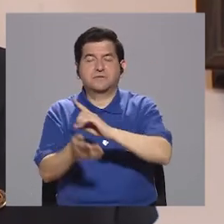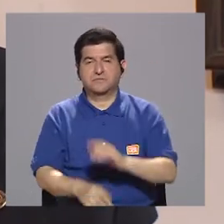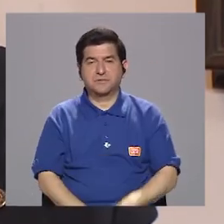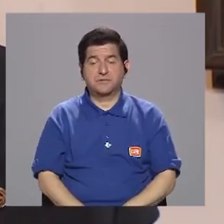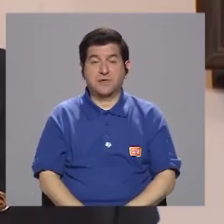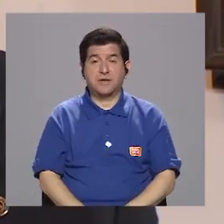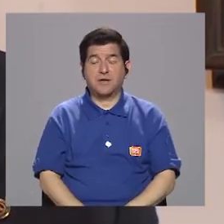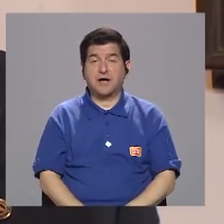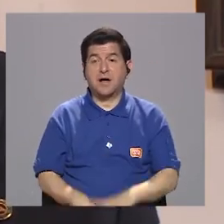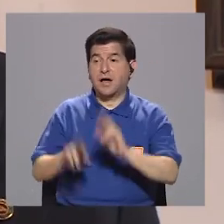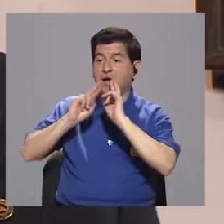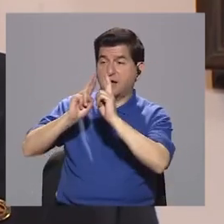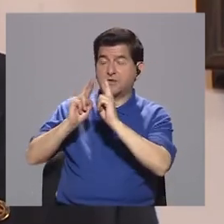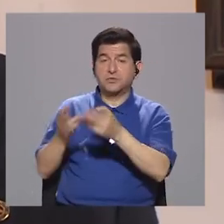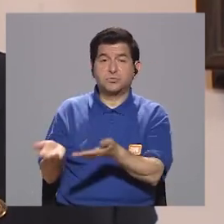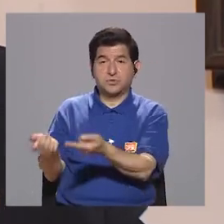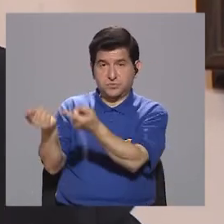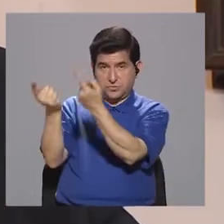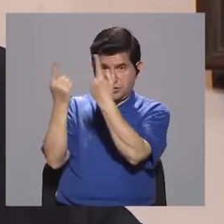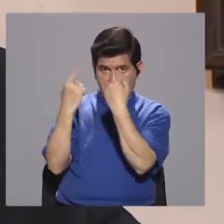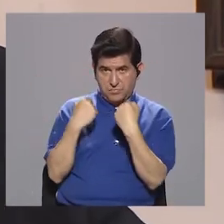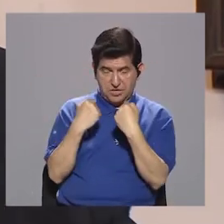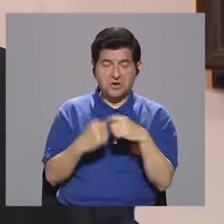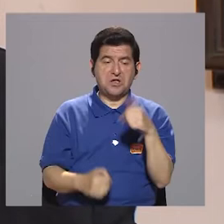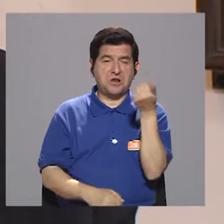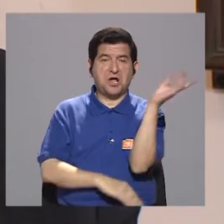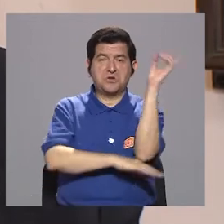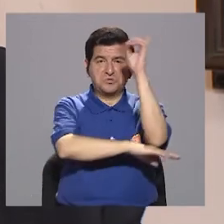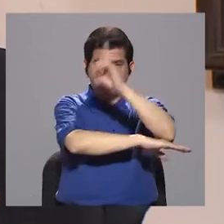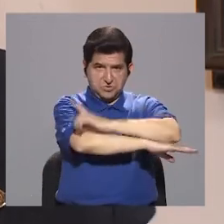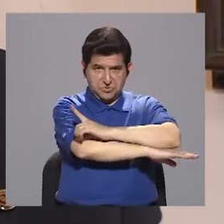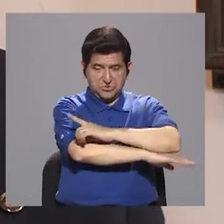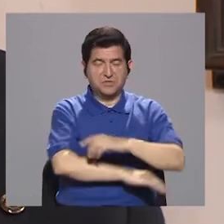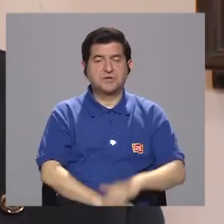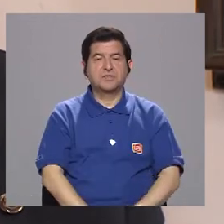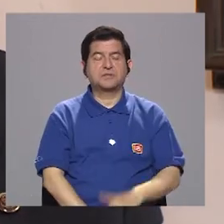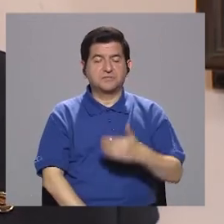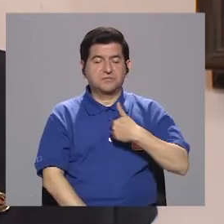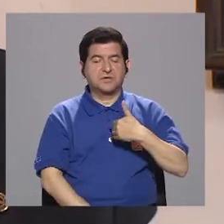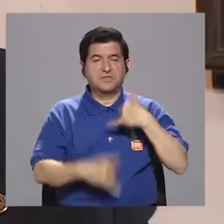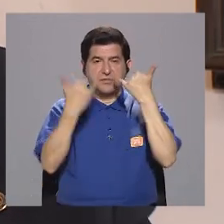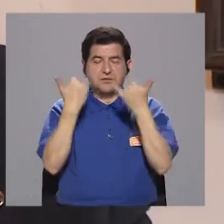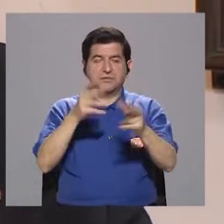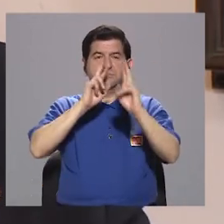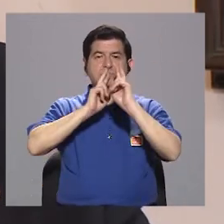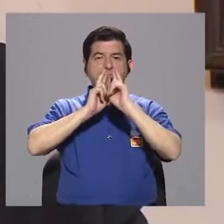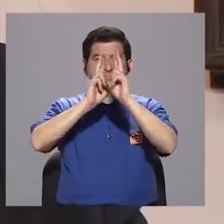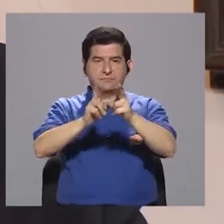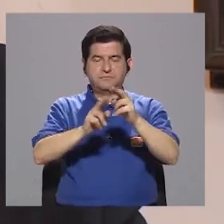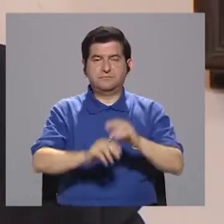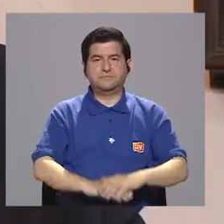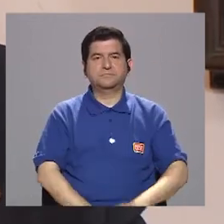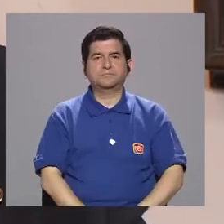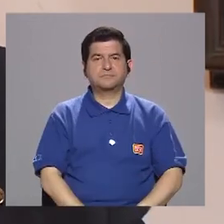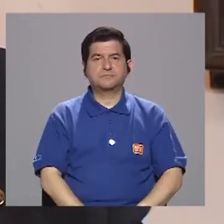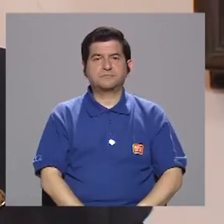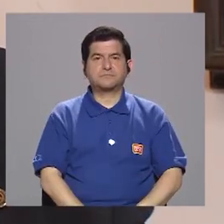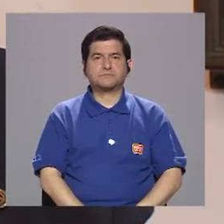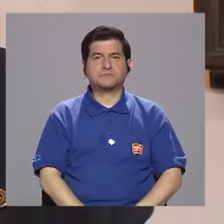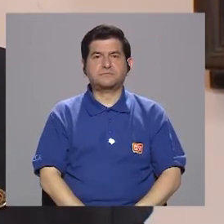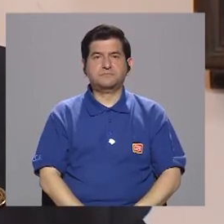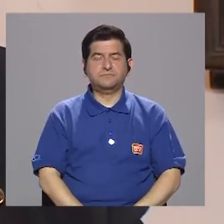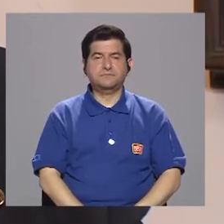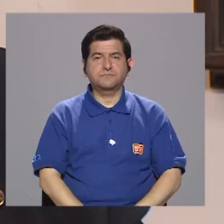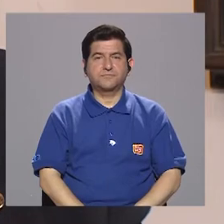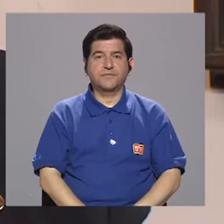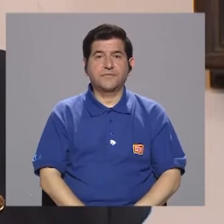Venían las respuestas, que cada 15 días se recibían las respuestas, que eran